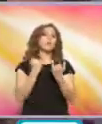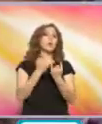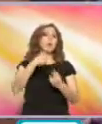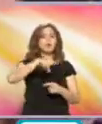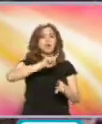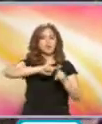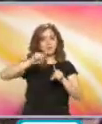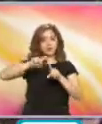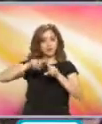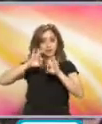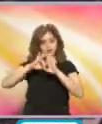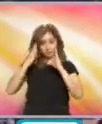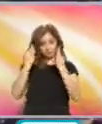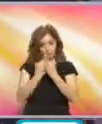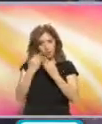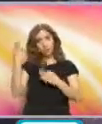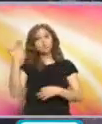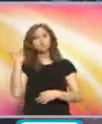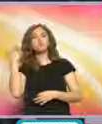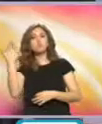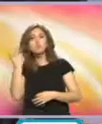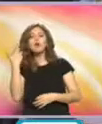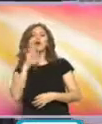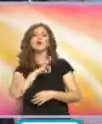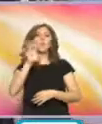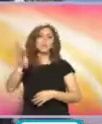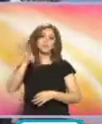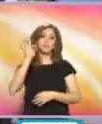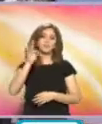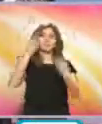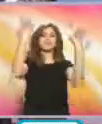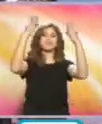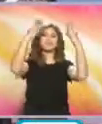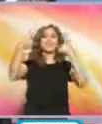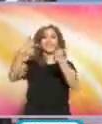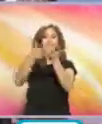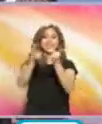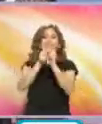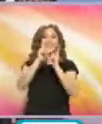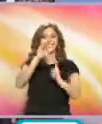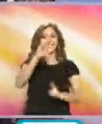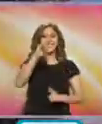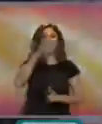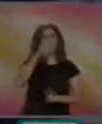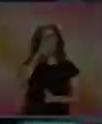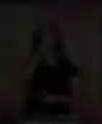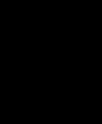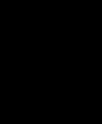Sí, así mismo se escribe. Perfecto. El aplauso para Cincieta que estuvo con nosotros desde Chile. Muchas gracias.